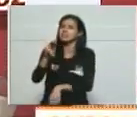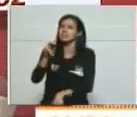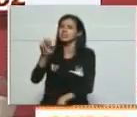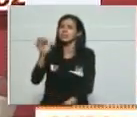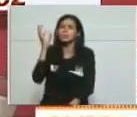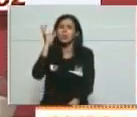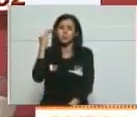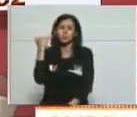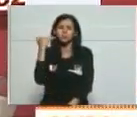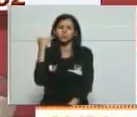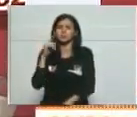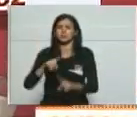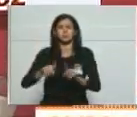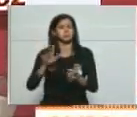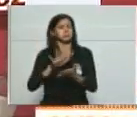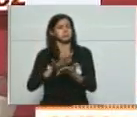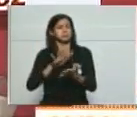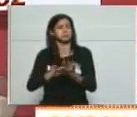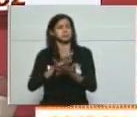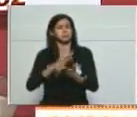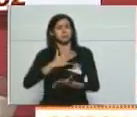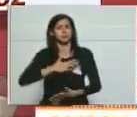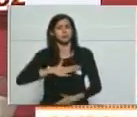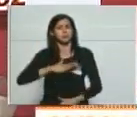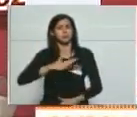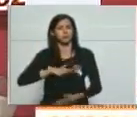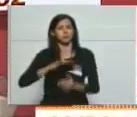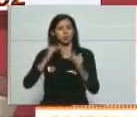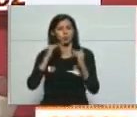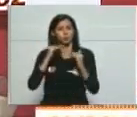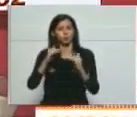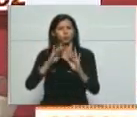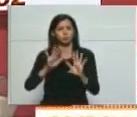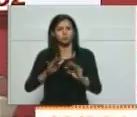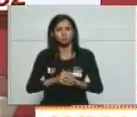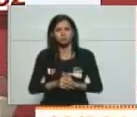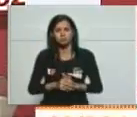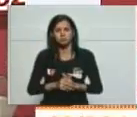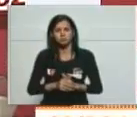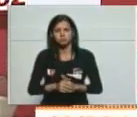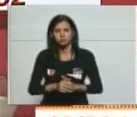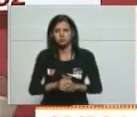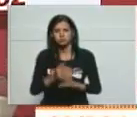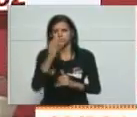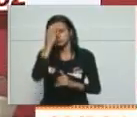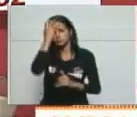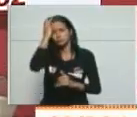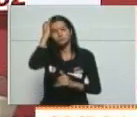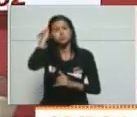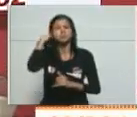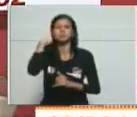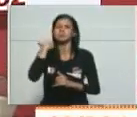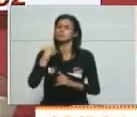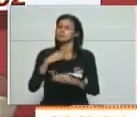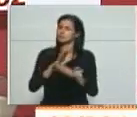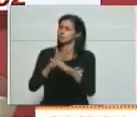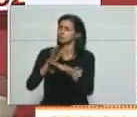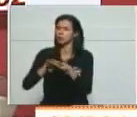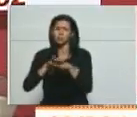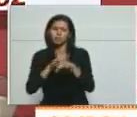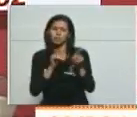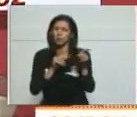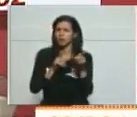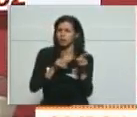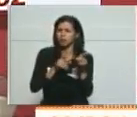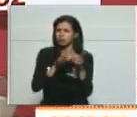¿verdad? Uno la pone las cosas así y uno ve la tranquilidad y la calma de Tibisay Lucena y eso también uno le causa, ¿y por qué uno está nervioso y la otra